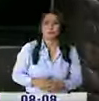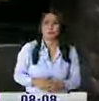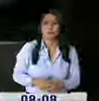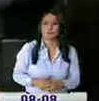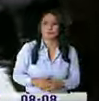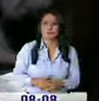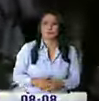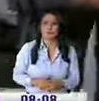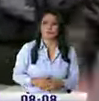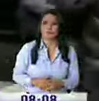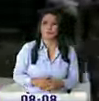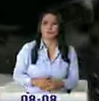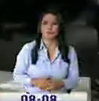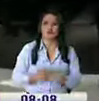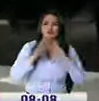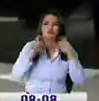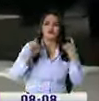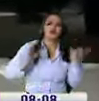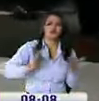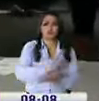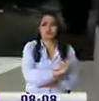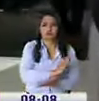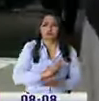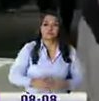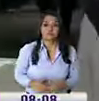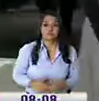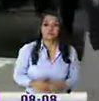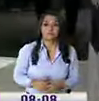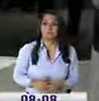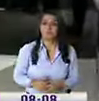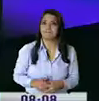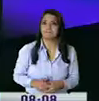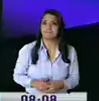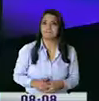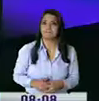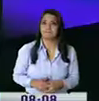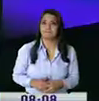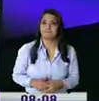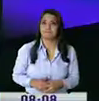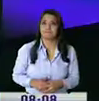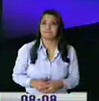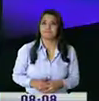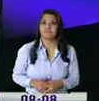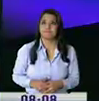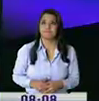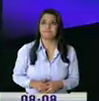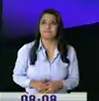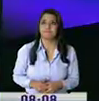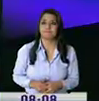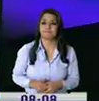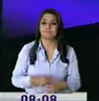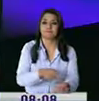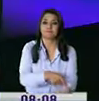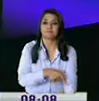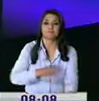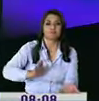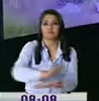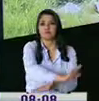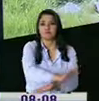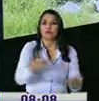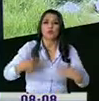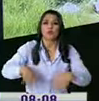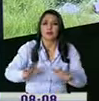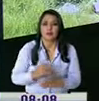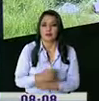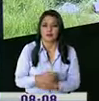¡Rechazo! ¡Rechazo! Informó Priscila Cadena. Nos hemos acostumbrado al rechazo por cualquier cosa